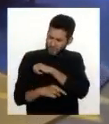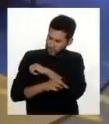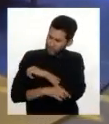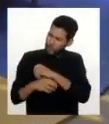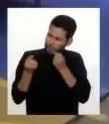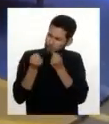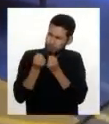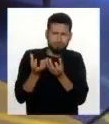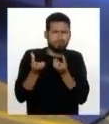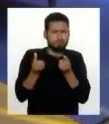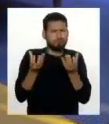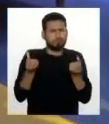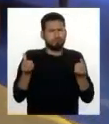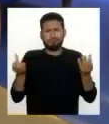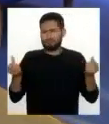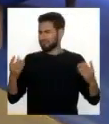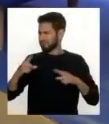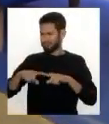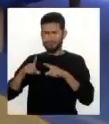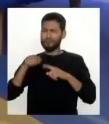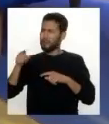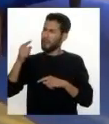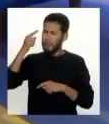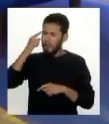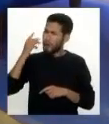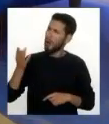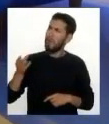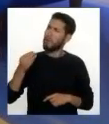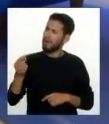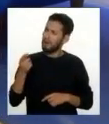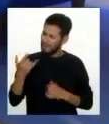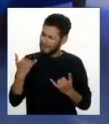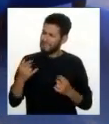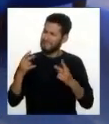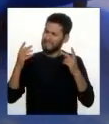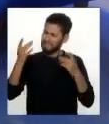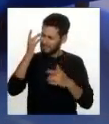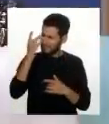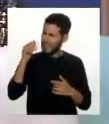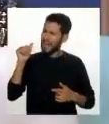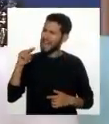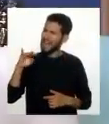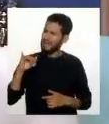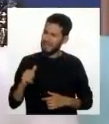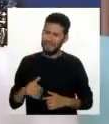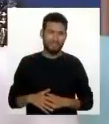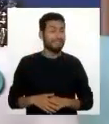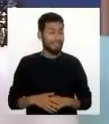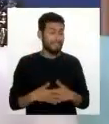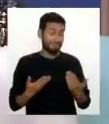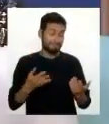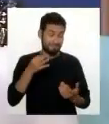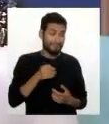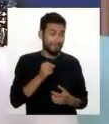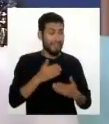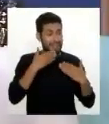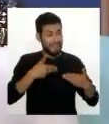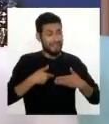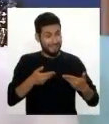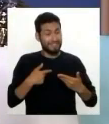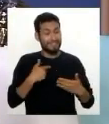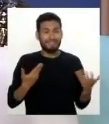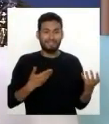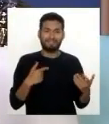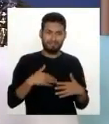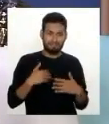rico, tú desde tu perspectiva, ¿cómo lo ves? ¿Por qué seguimos hablando de anemia? Sí, definitivamente. Bueno, muchísimas gracias por la invitación. Un placer